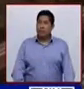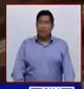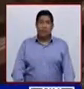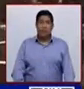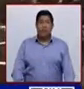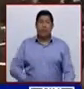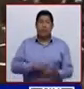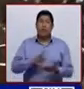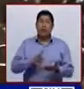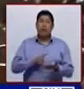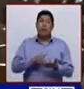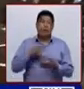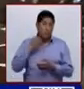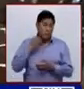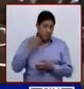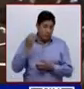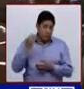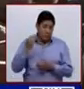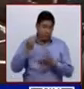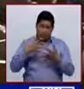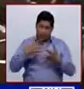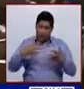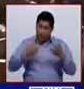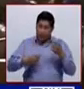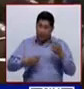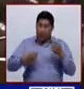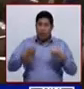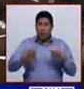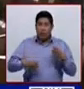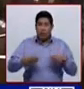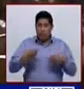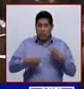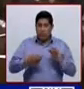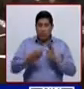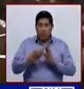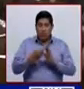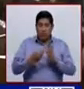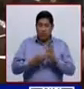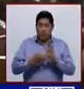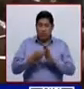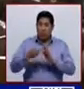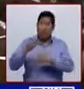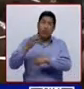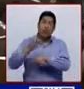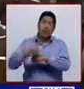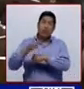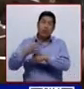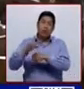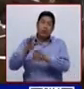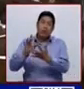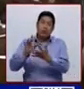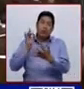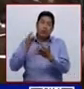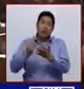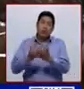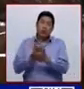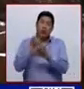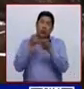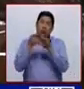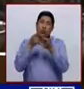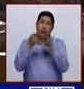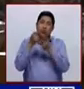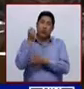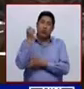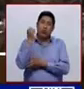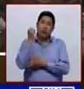La Asamblea Legislativa ha comenzado el debate en torno a aprobar el reglamento de convocatoria para elegir al nuevo Contralor del